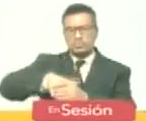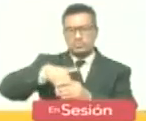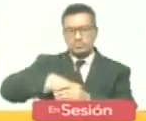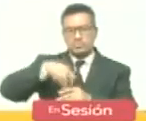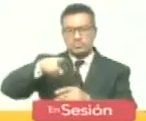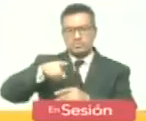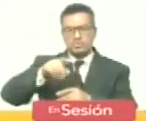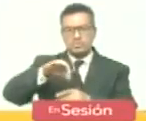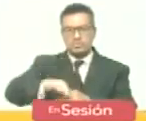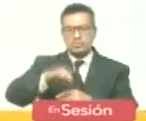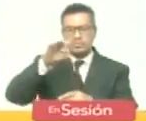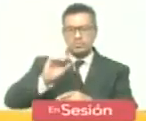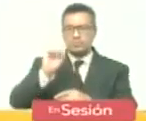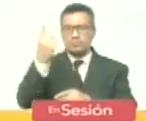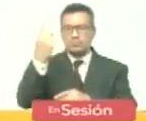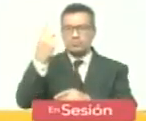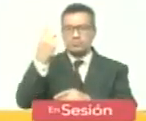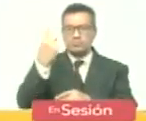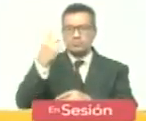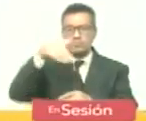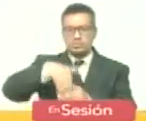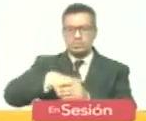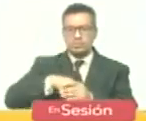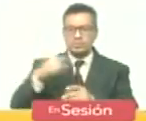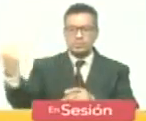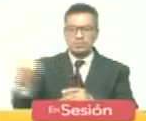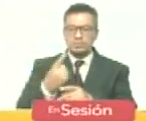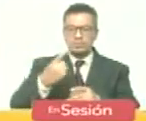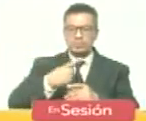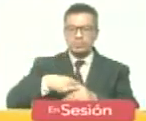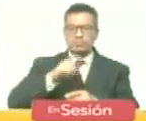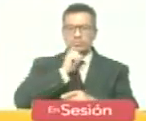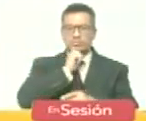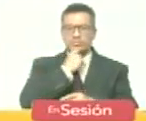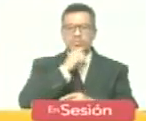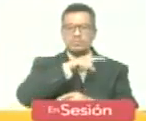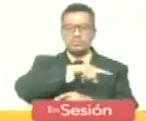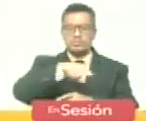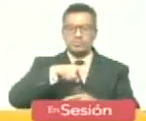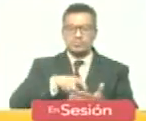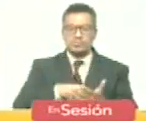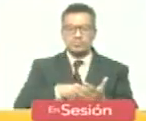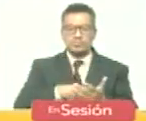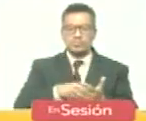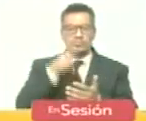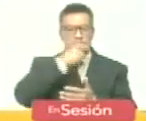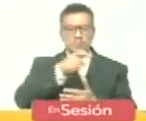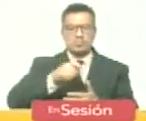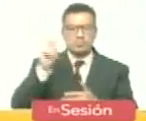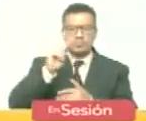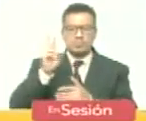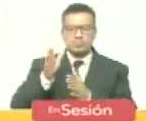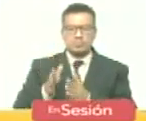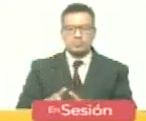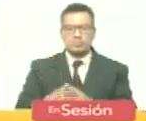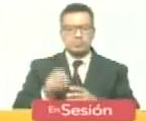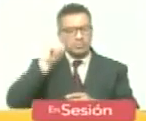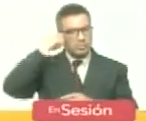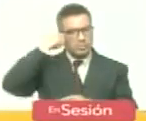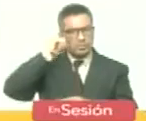presidente por primera vez con el voto directo, universal y secreto de todo el pueblo de Venezuela.